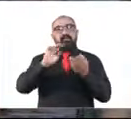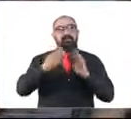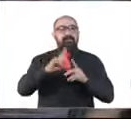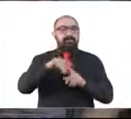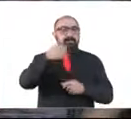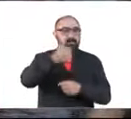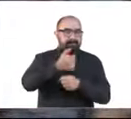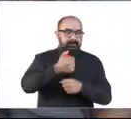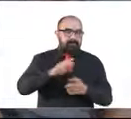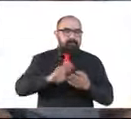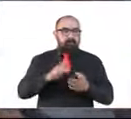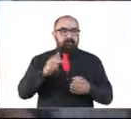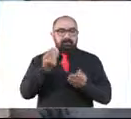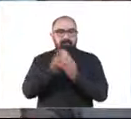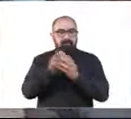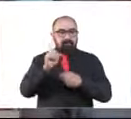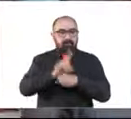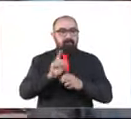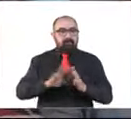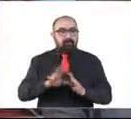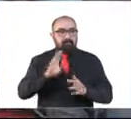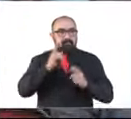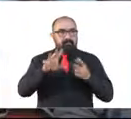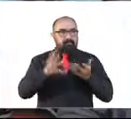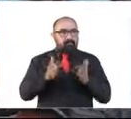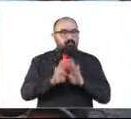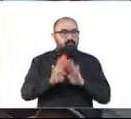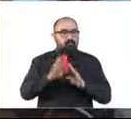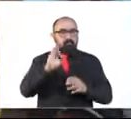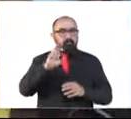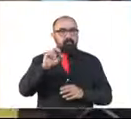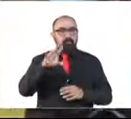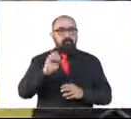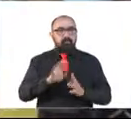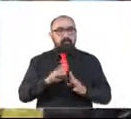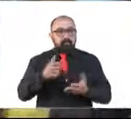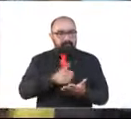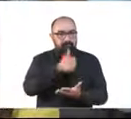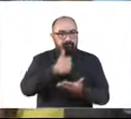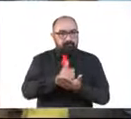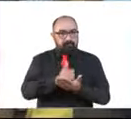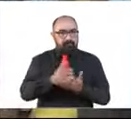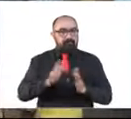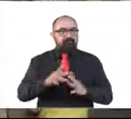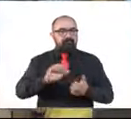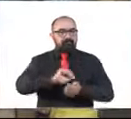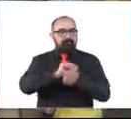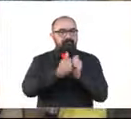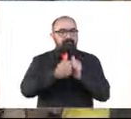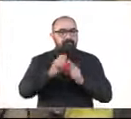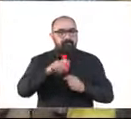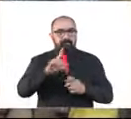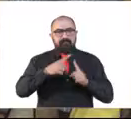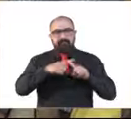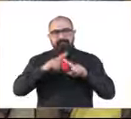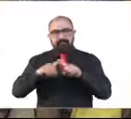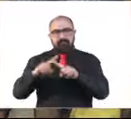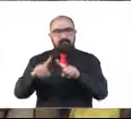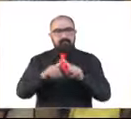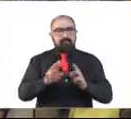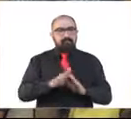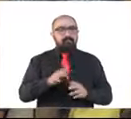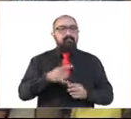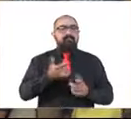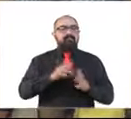marco del Día Mundial del Medio Ambiente, pues el foro de la ciudad y la transformación de esta serie se titula